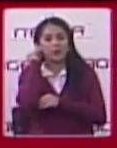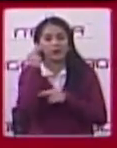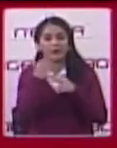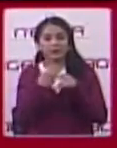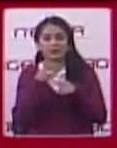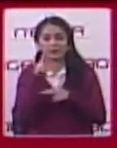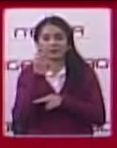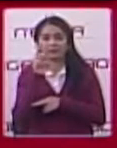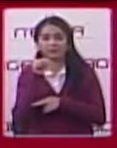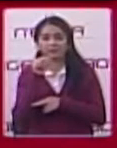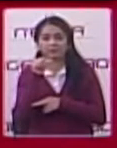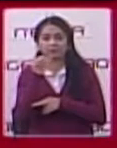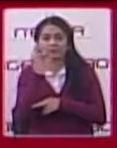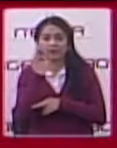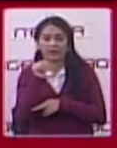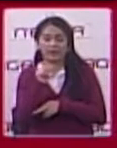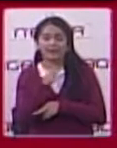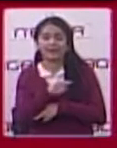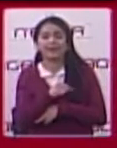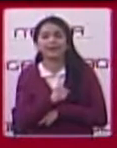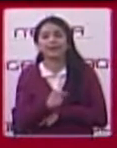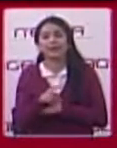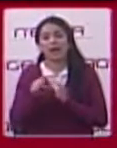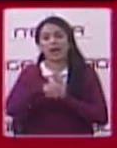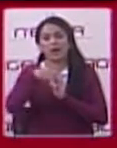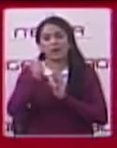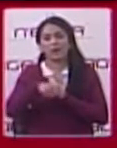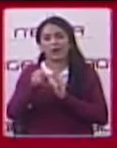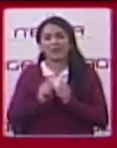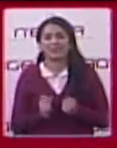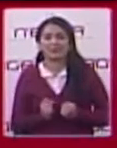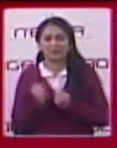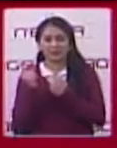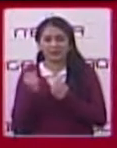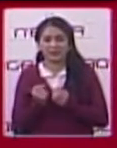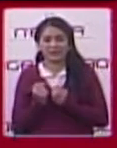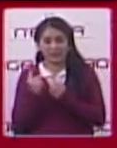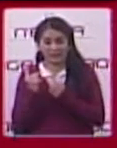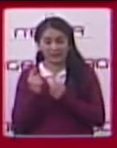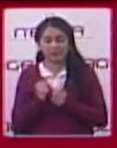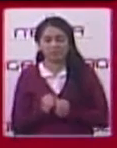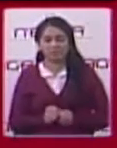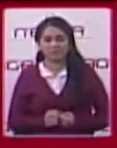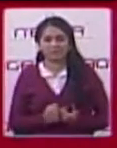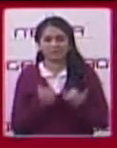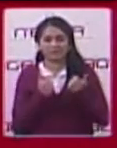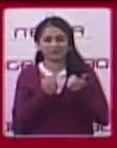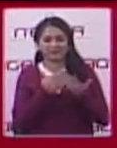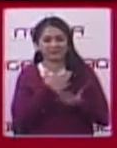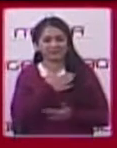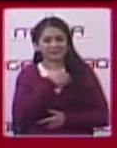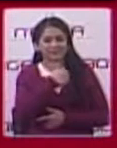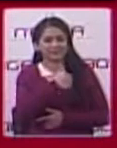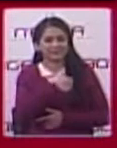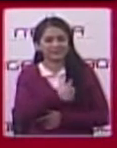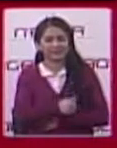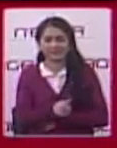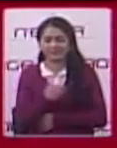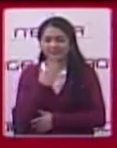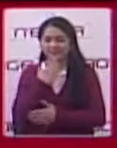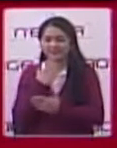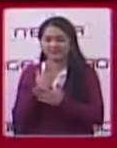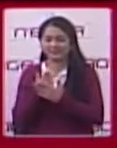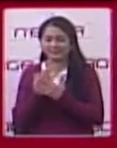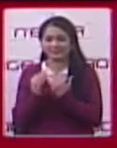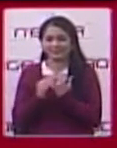de inmigración y es socia fundadora de la firma jurídica Calderaro Tyrrell Law Group. Bienvenida en Boga. ¿Cómo está, Renata? Gracias, gracias